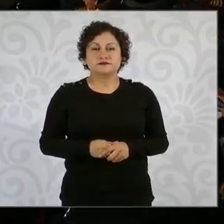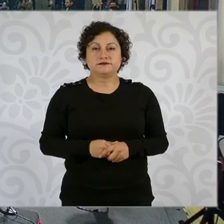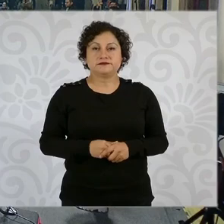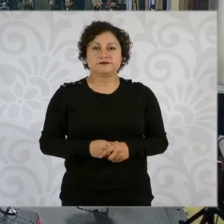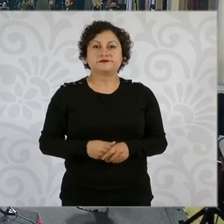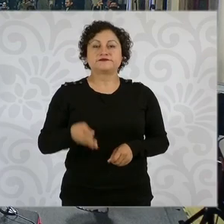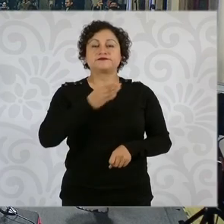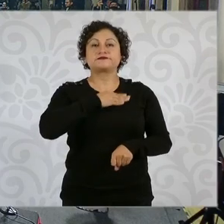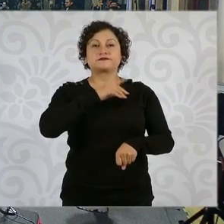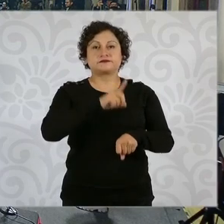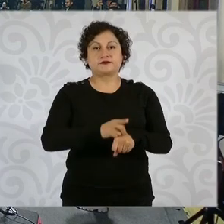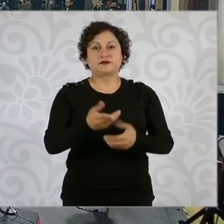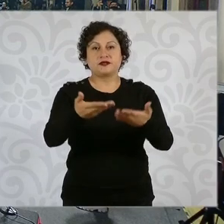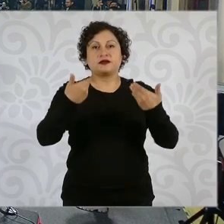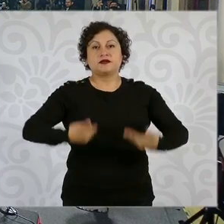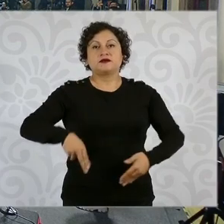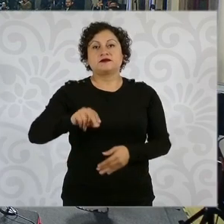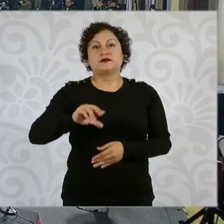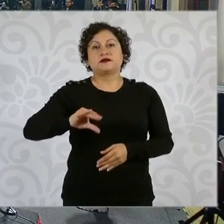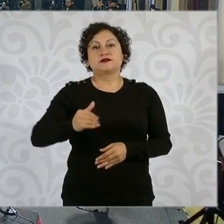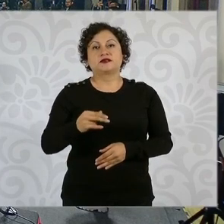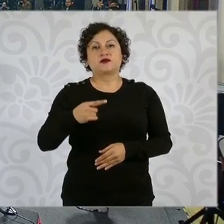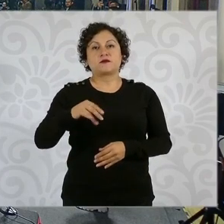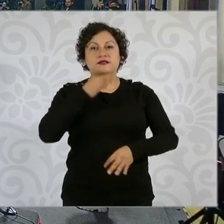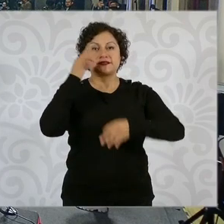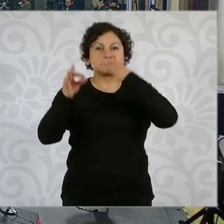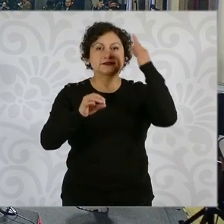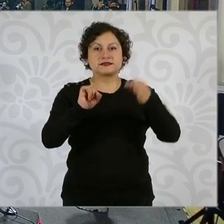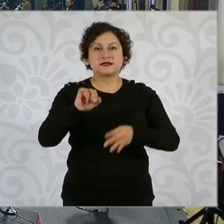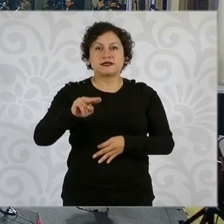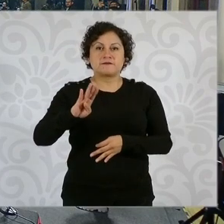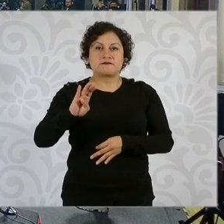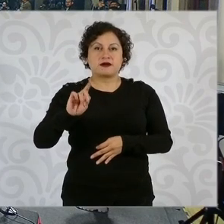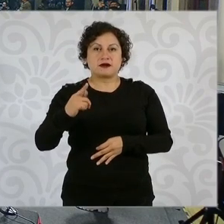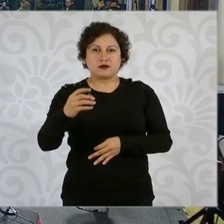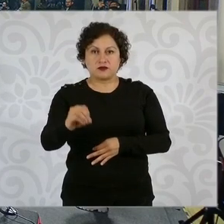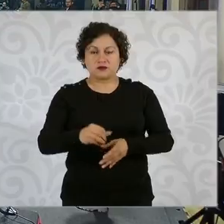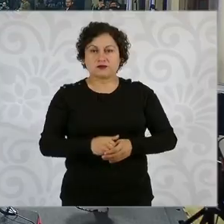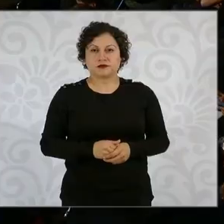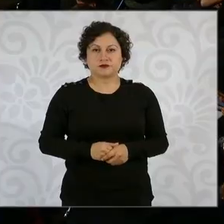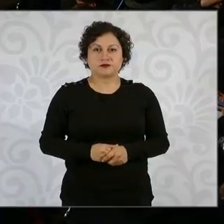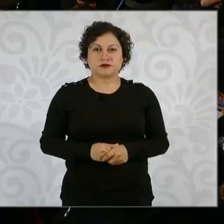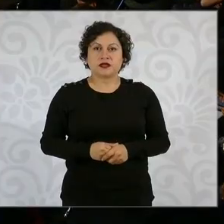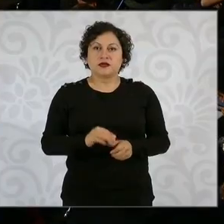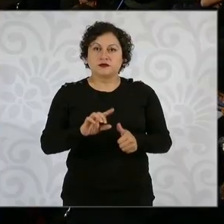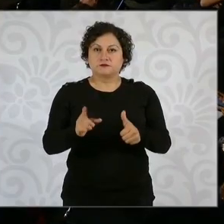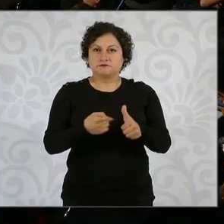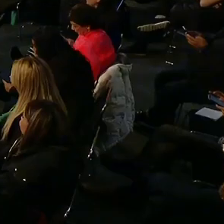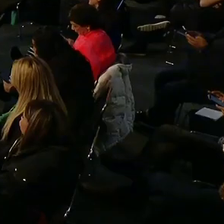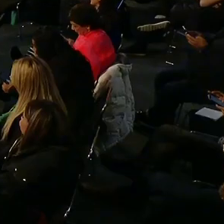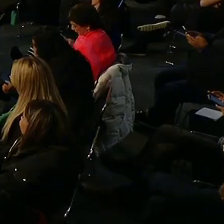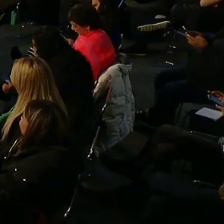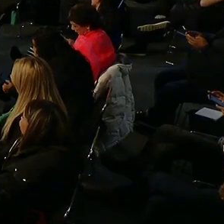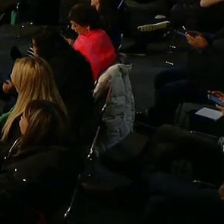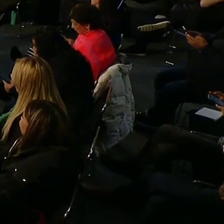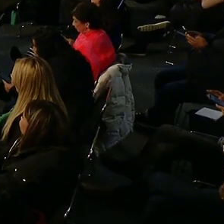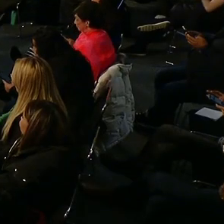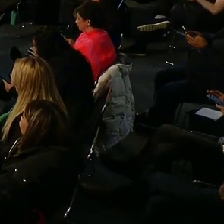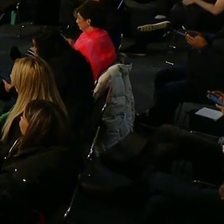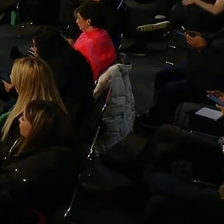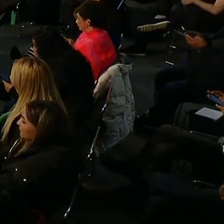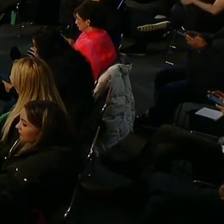Buenos días, presidenta. Nancy Gómez de Sin Embargo. Primero, esto de que del asesinato del alcalde allá en